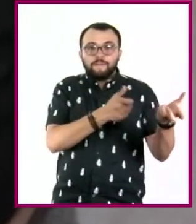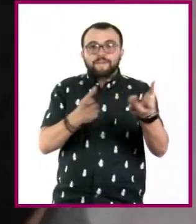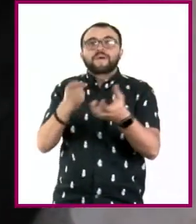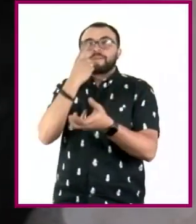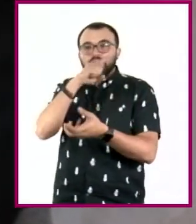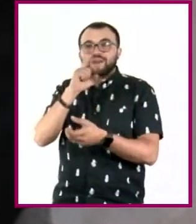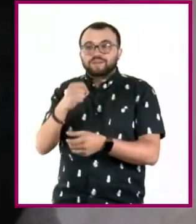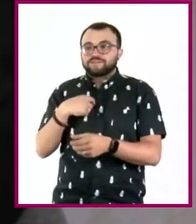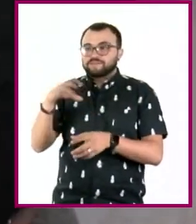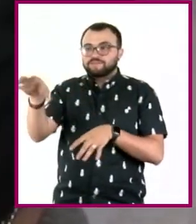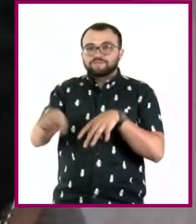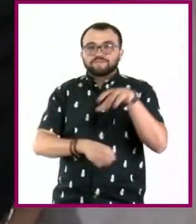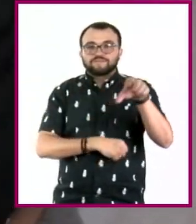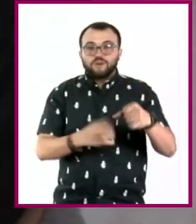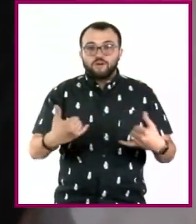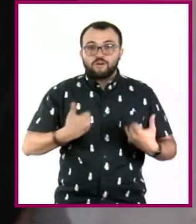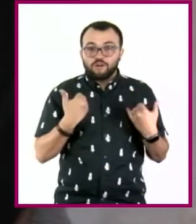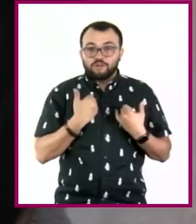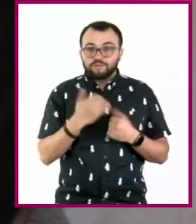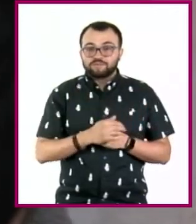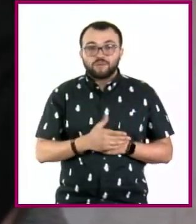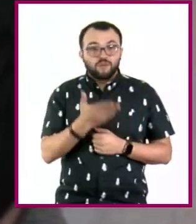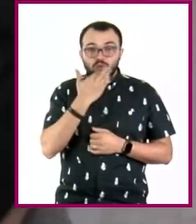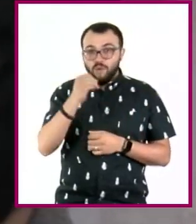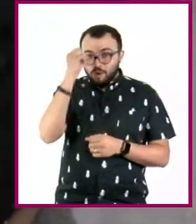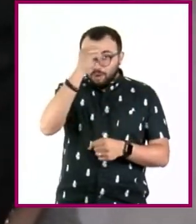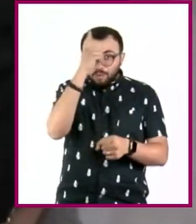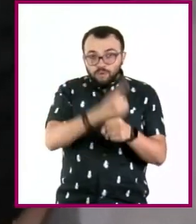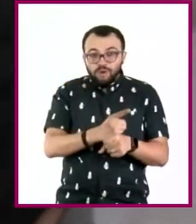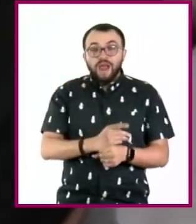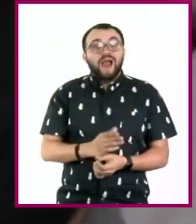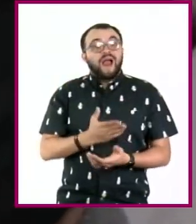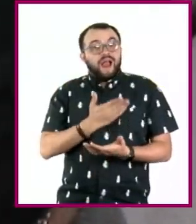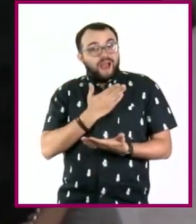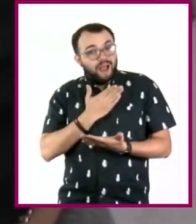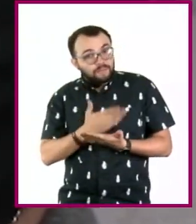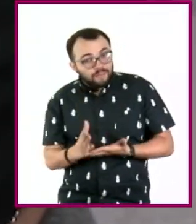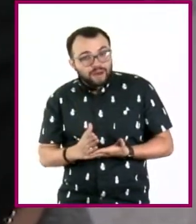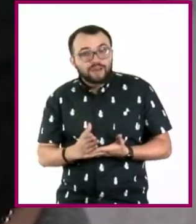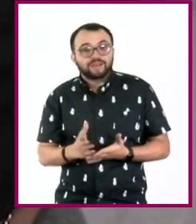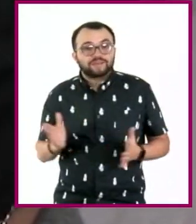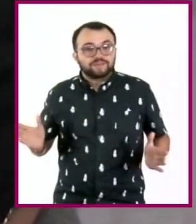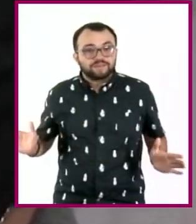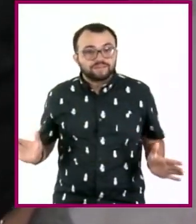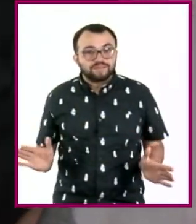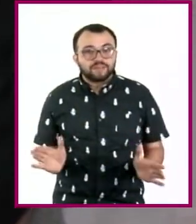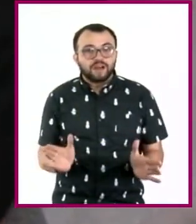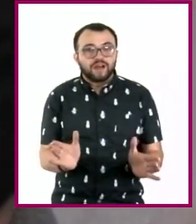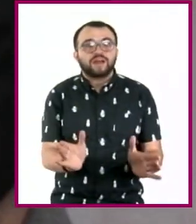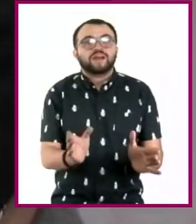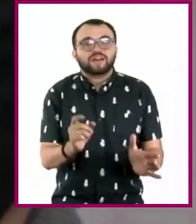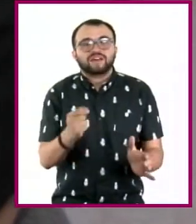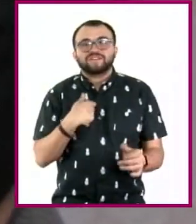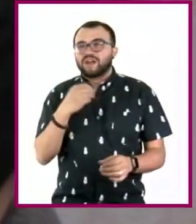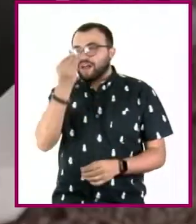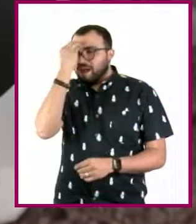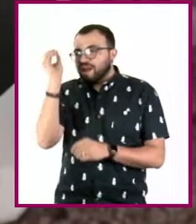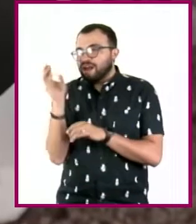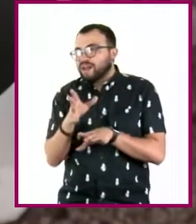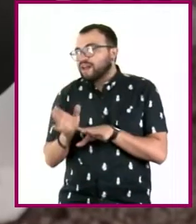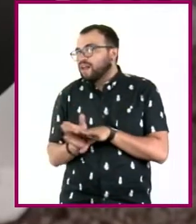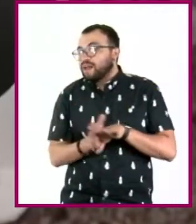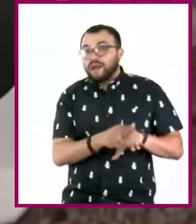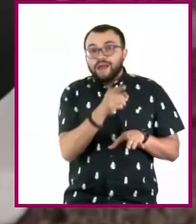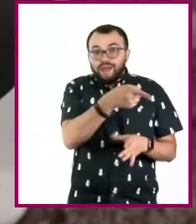filas. No solo no había oportunidades, sino que además se empujó a miles de jóvenes en el cuadrante más peligroso de